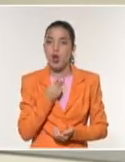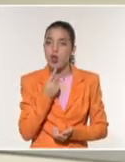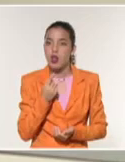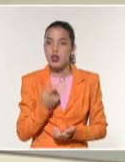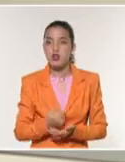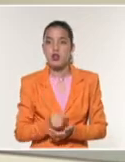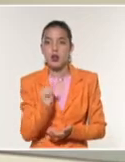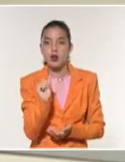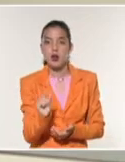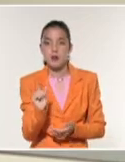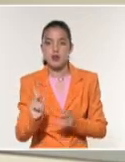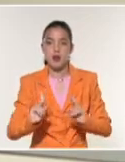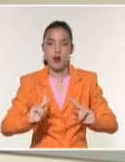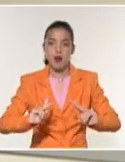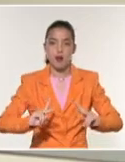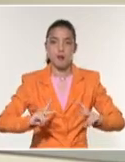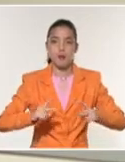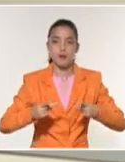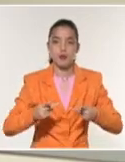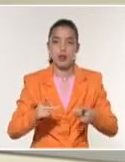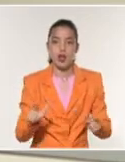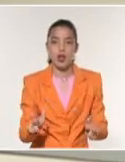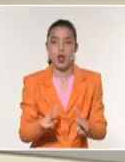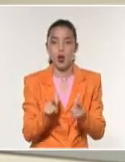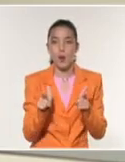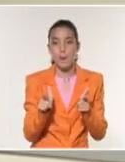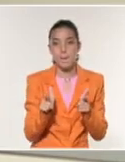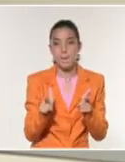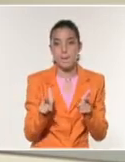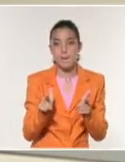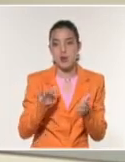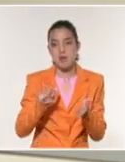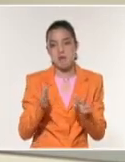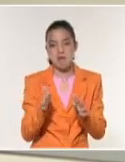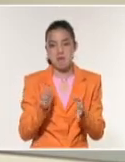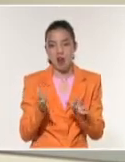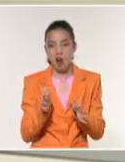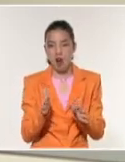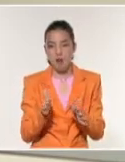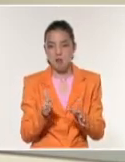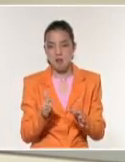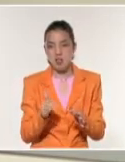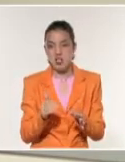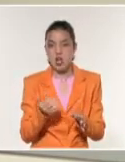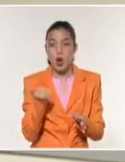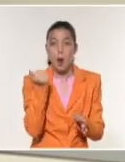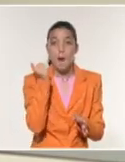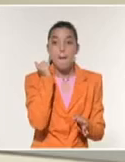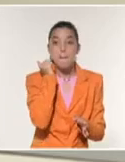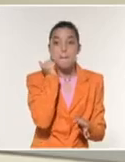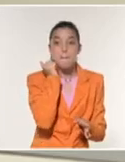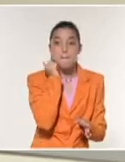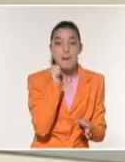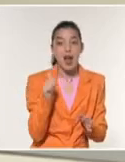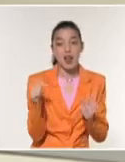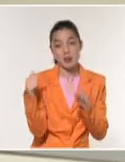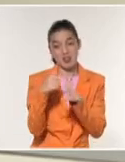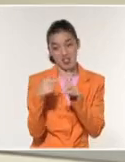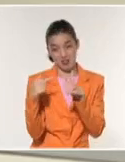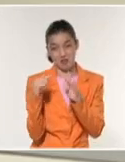persona multireincidente debe cumplir las 2/3 partes. 2/3. 2/3 partes. No obstante, en el apartado segundo de ese